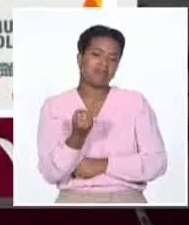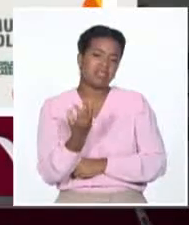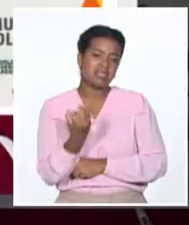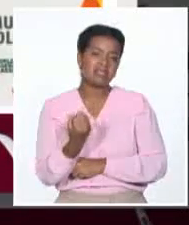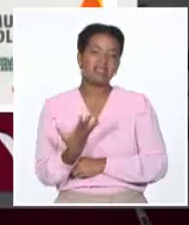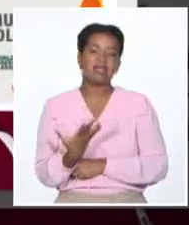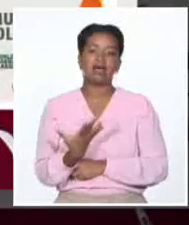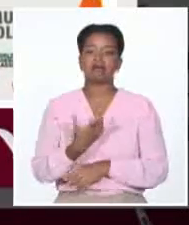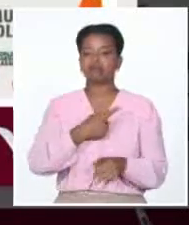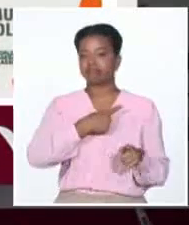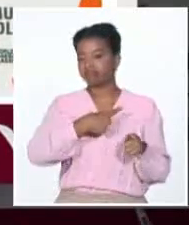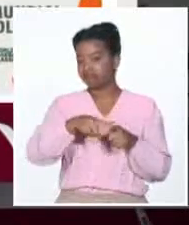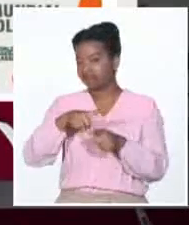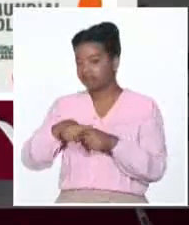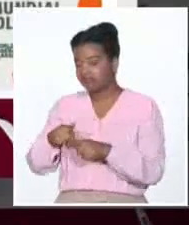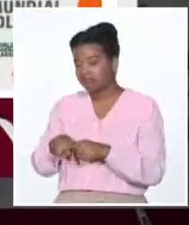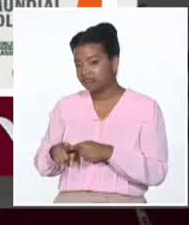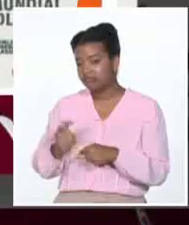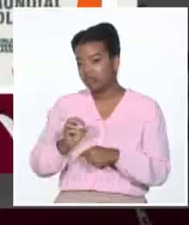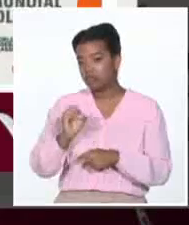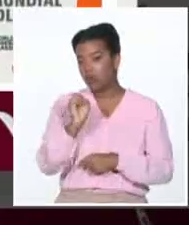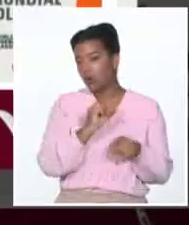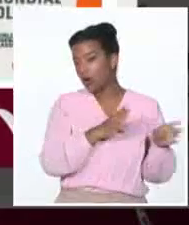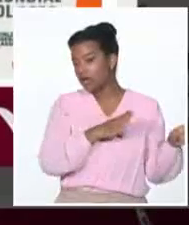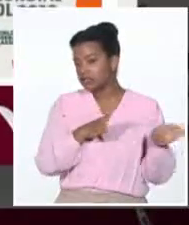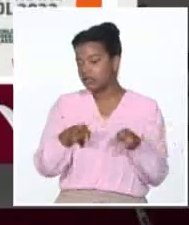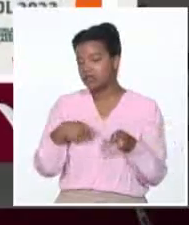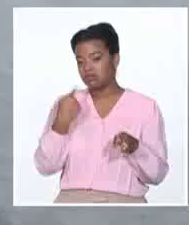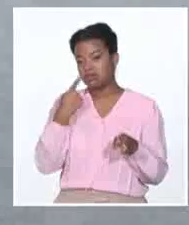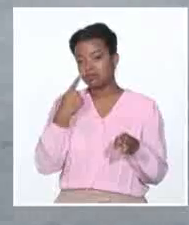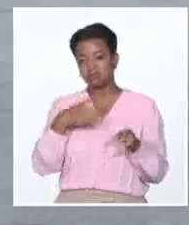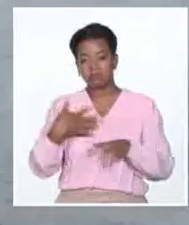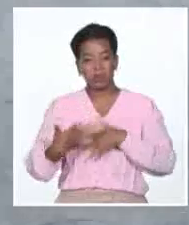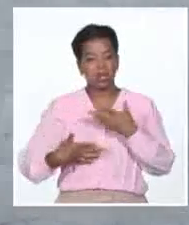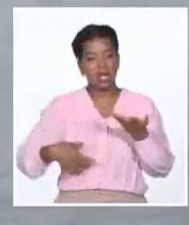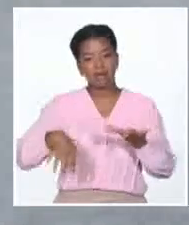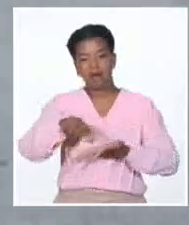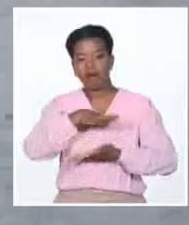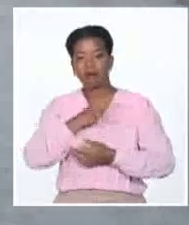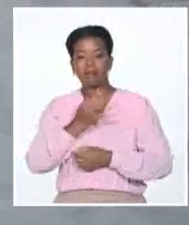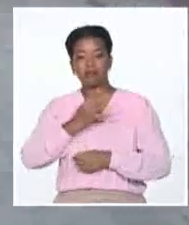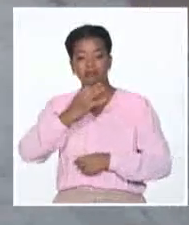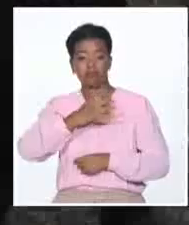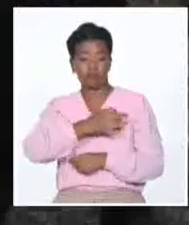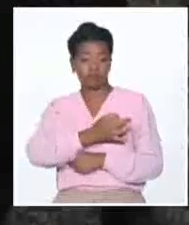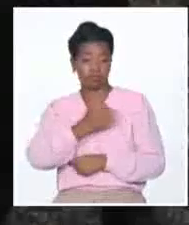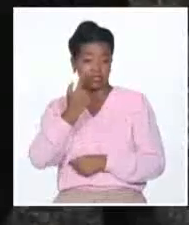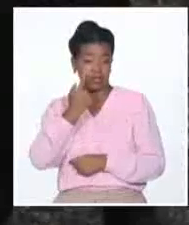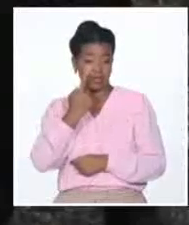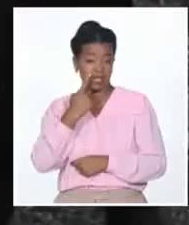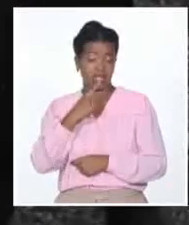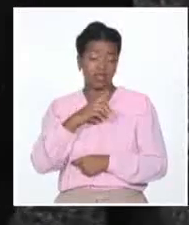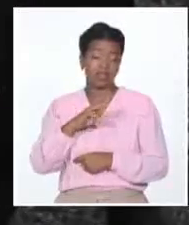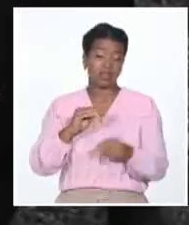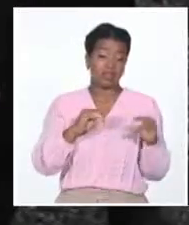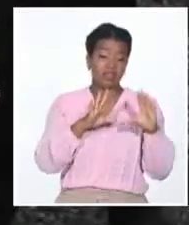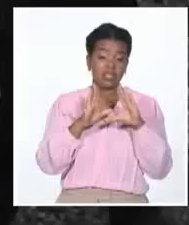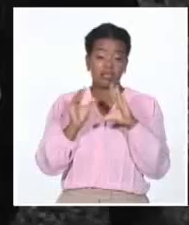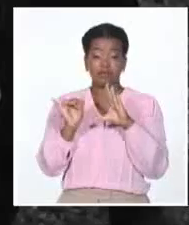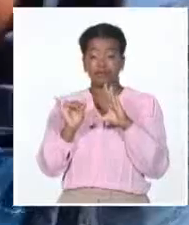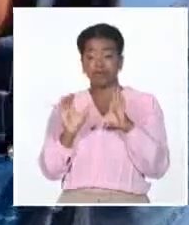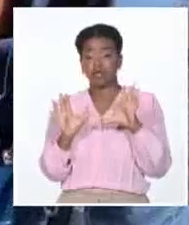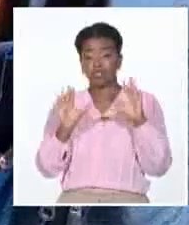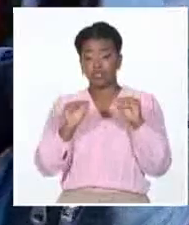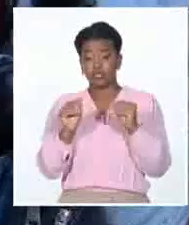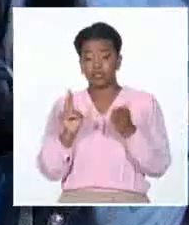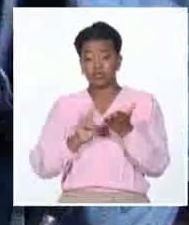del orden se estrellan a cada minuto con cada acción heroica o altruista que día y noche protagonizan los miembros de la